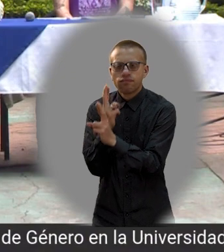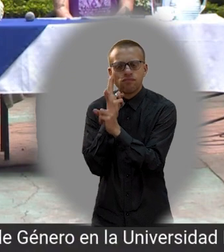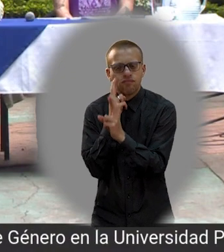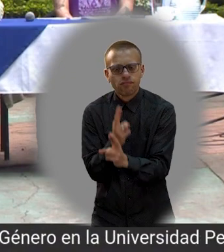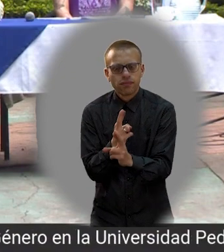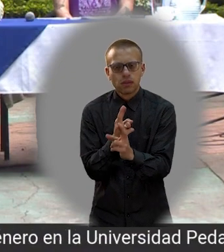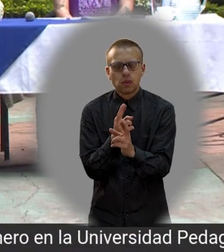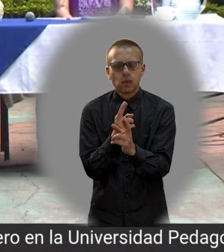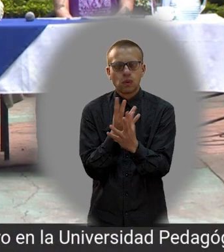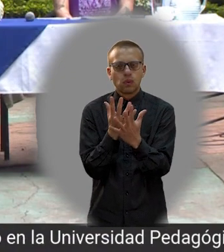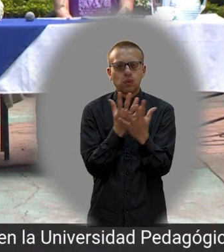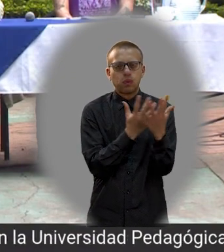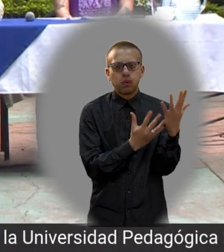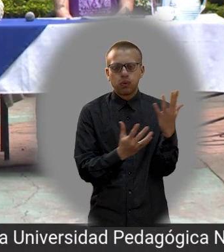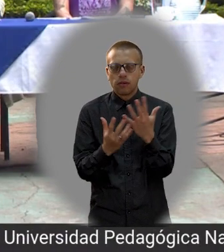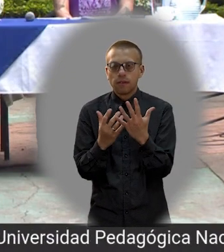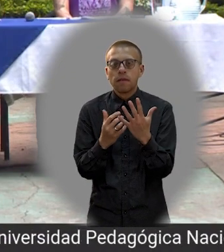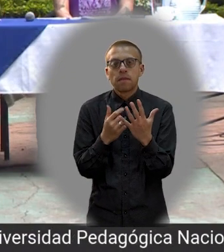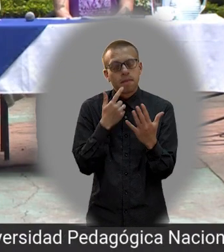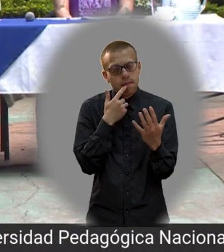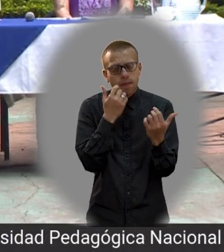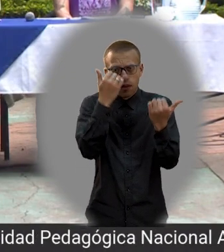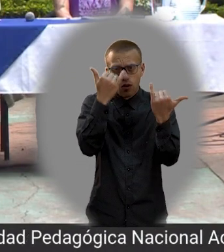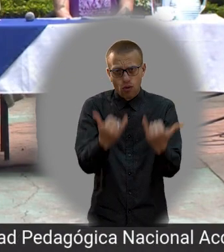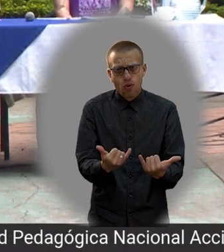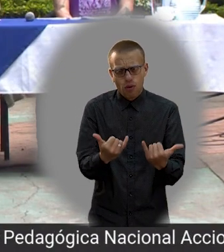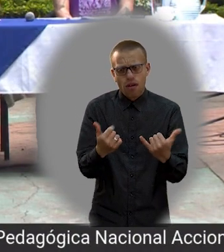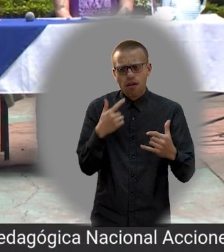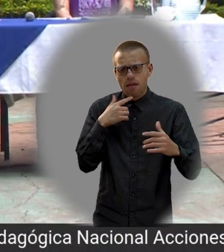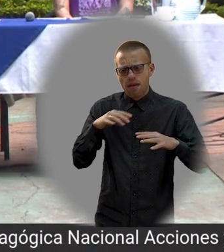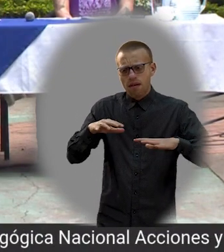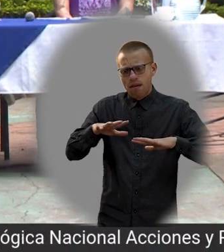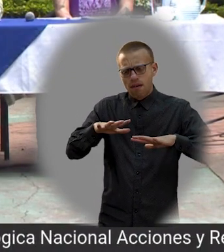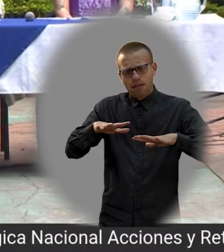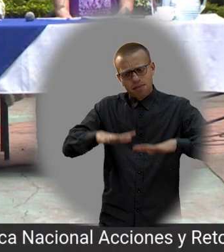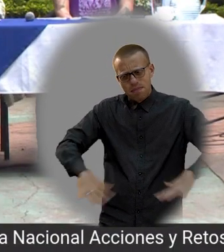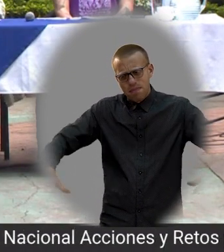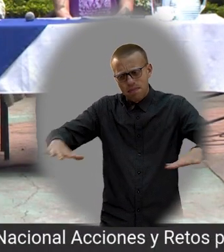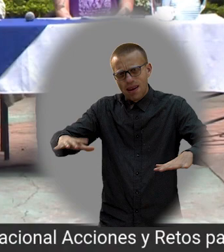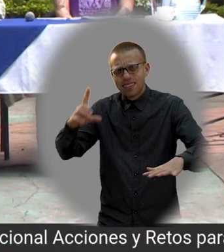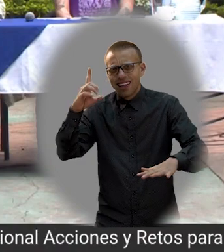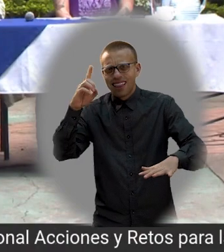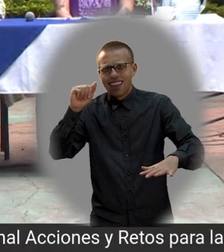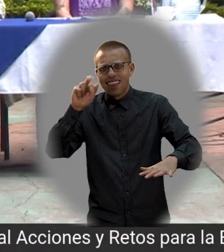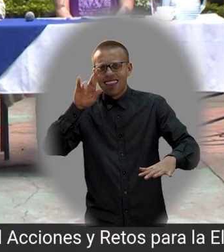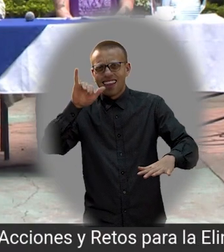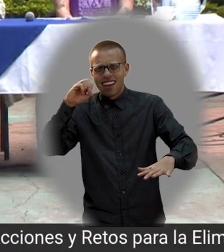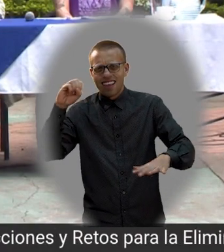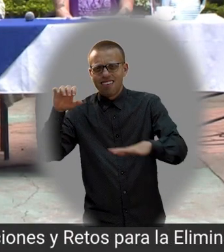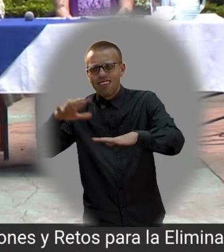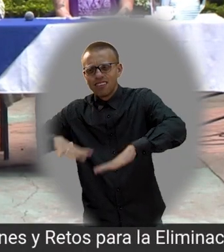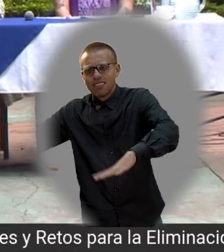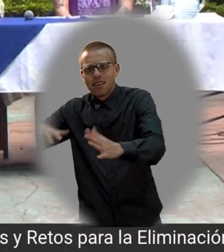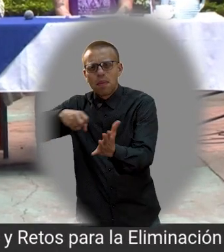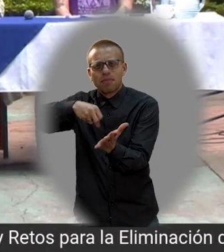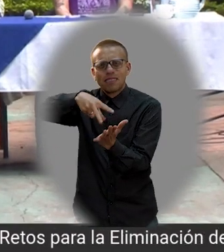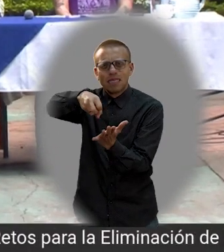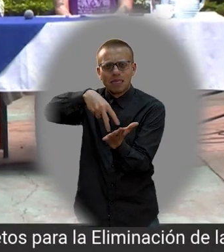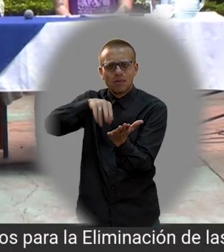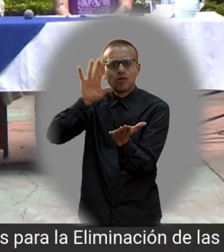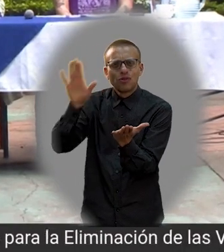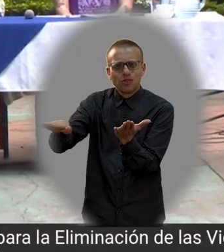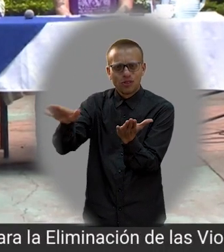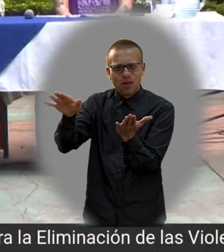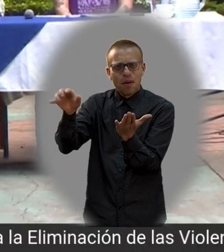lado. Tenemos hoy compartiendo también el escenario de la Plaza Darío al Semillero de Pedagogías Críticas, Memoria